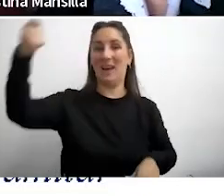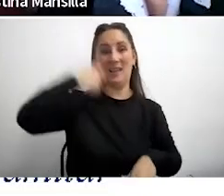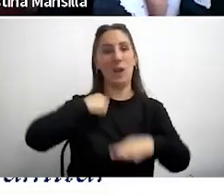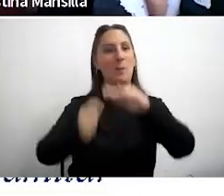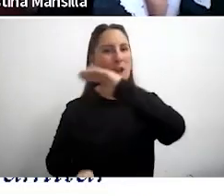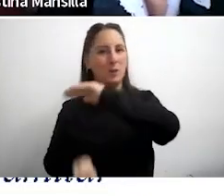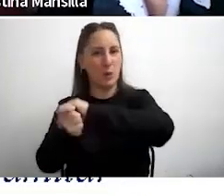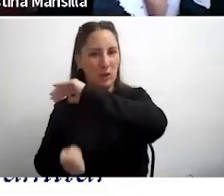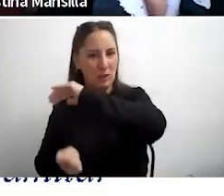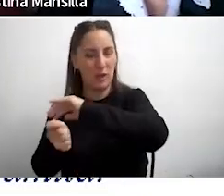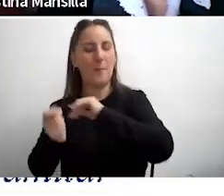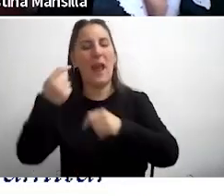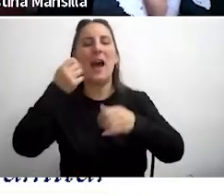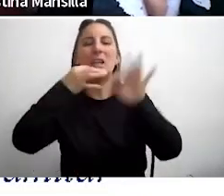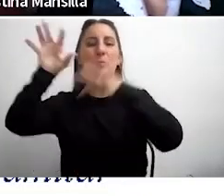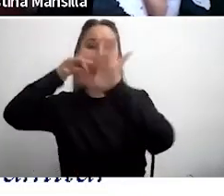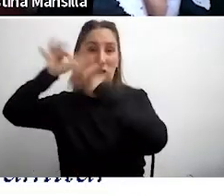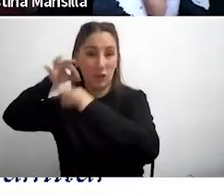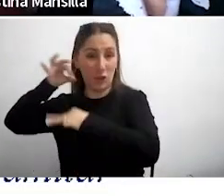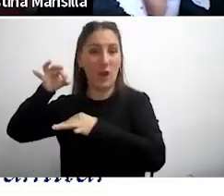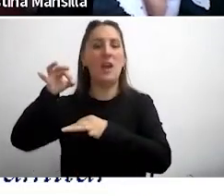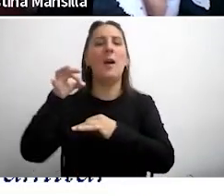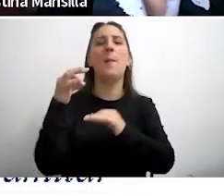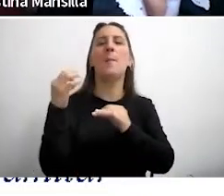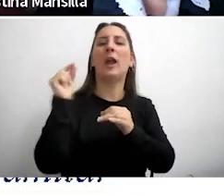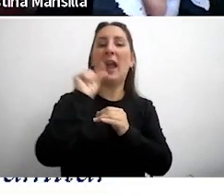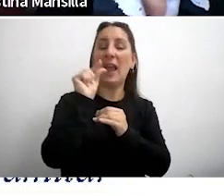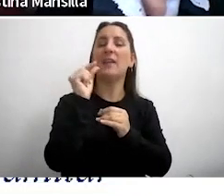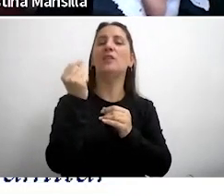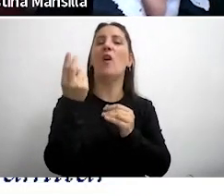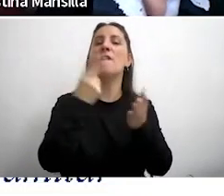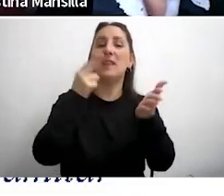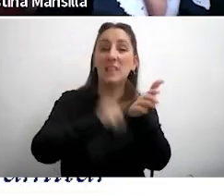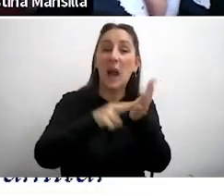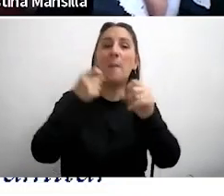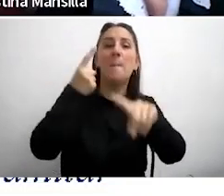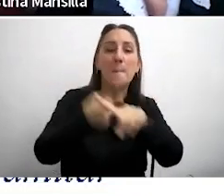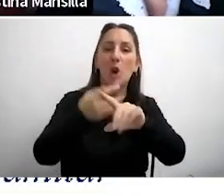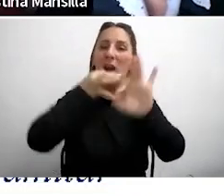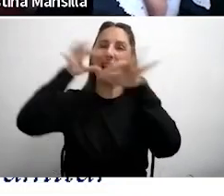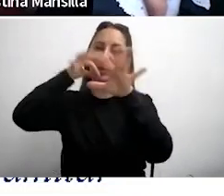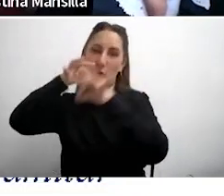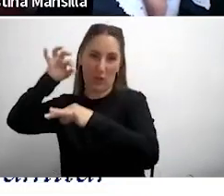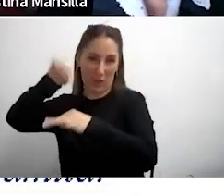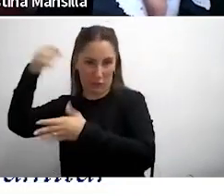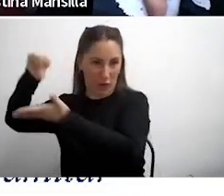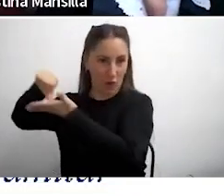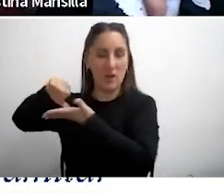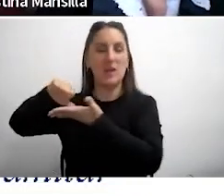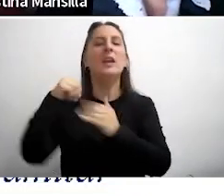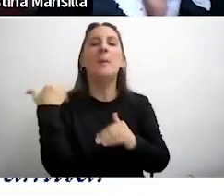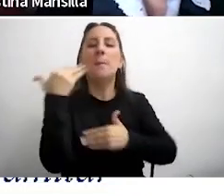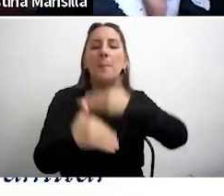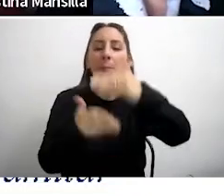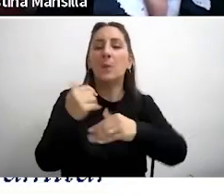exportaciones por el reintegro de crédito fiscal producto de operaciones de exportación, y siguiendo el procedimiento del